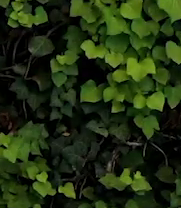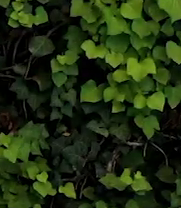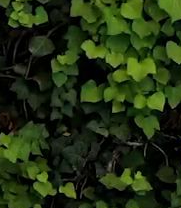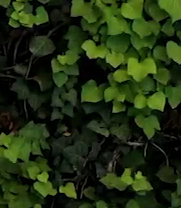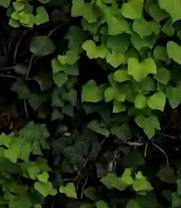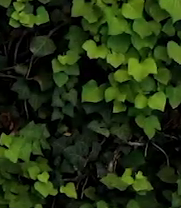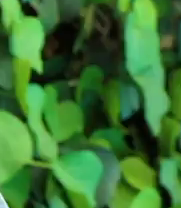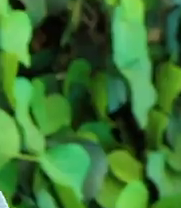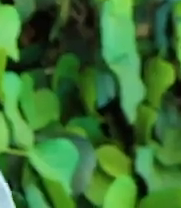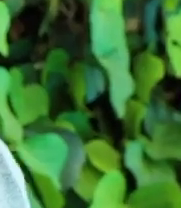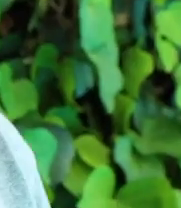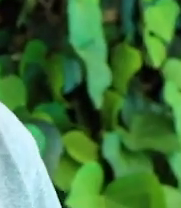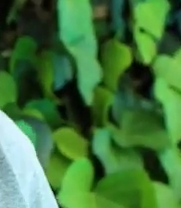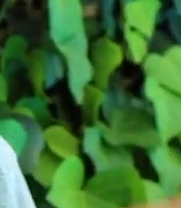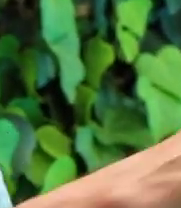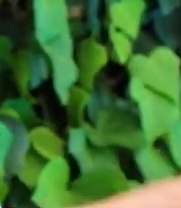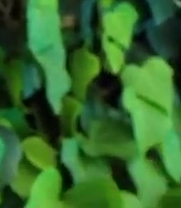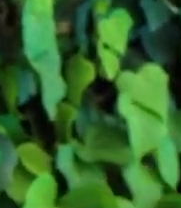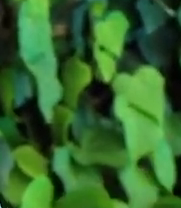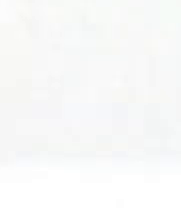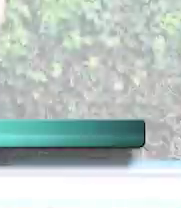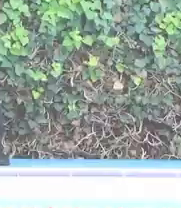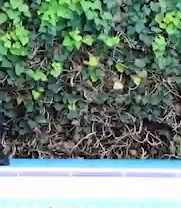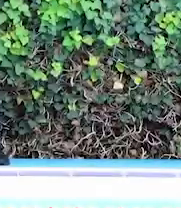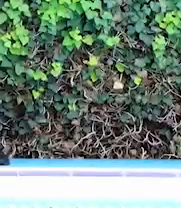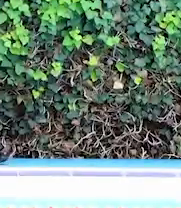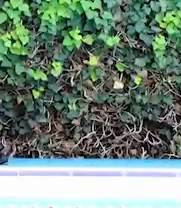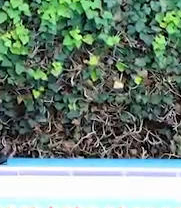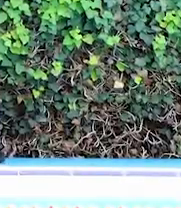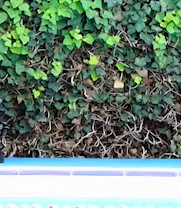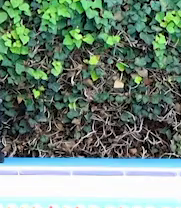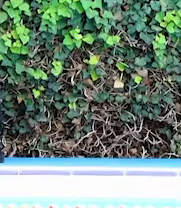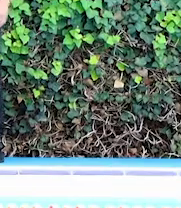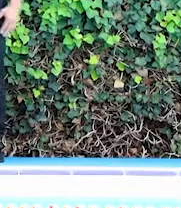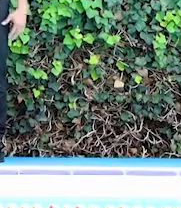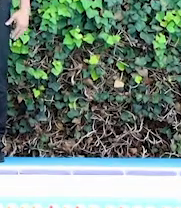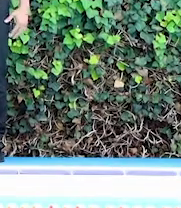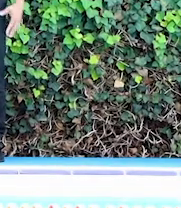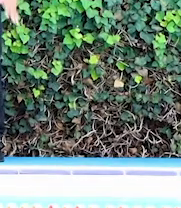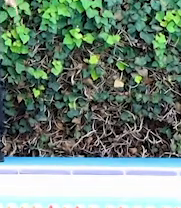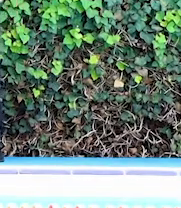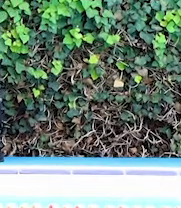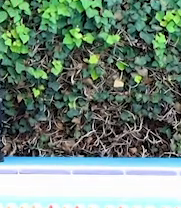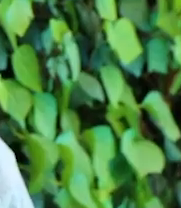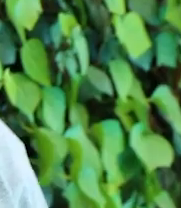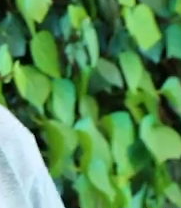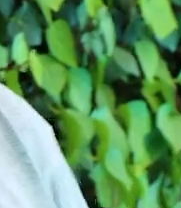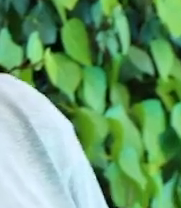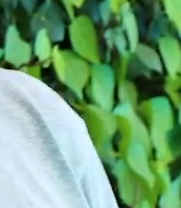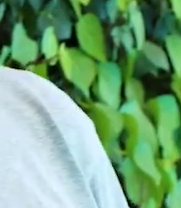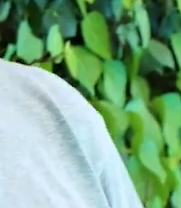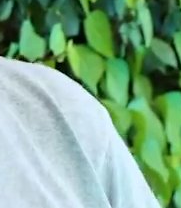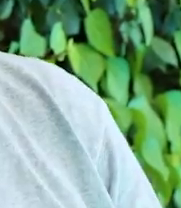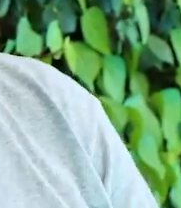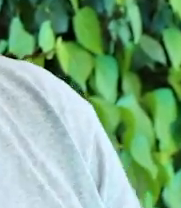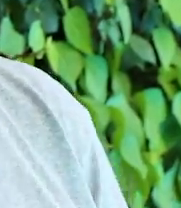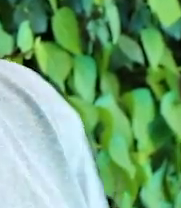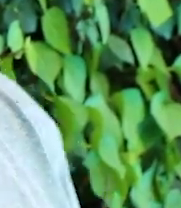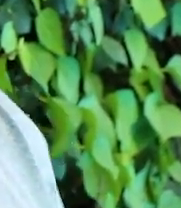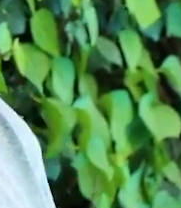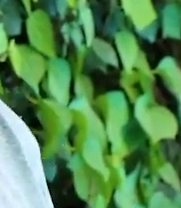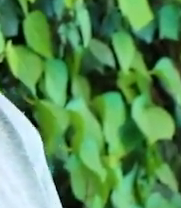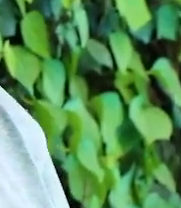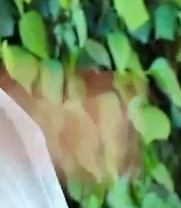Recuerda, entre clase y clase, activa tu cuerpo. Ok, Jair, ahora lo que vamos a hacer es, nos vamos a poner en 6 puntos. Te explico